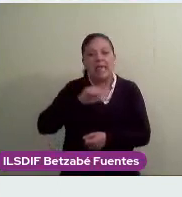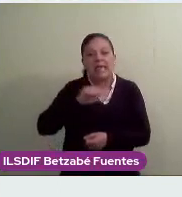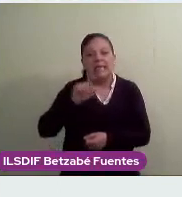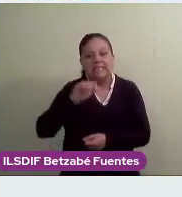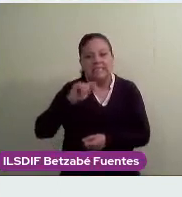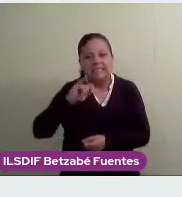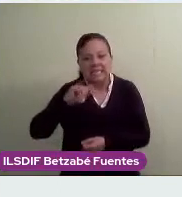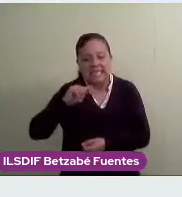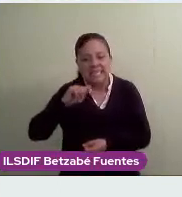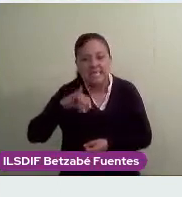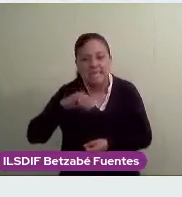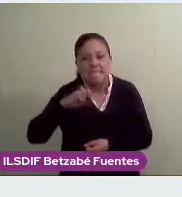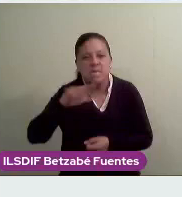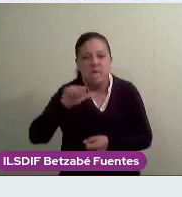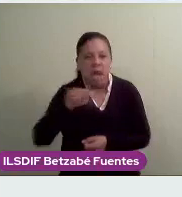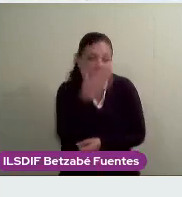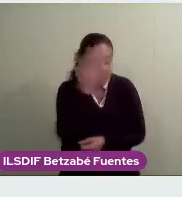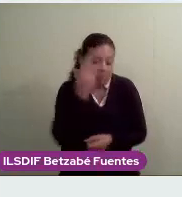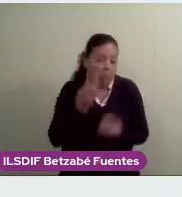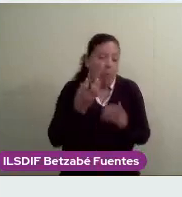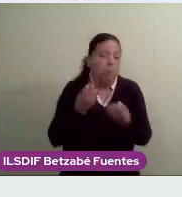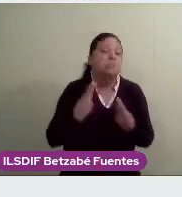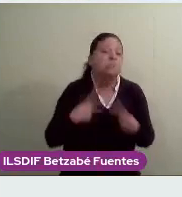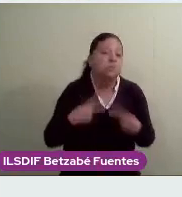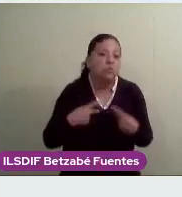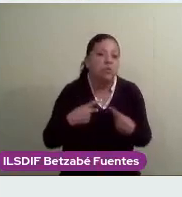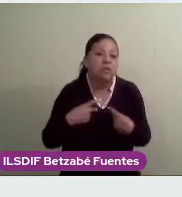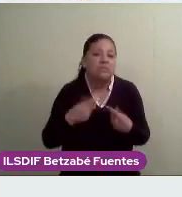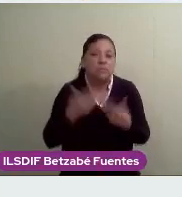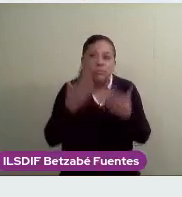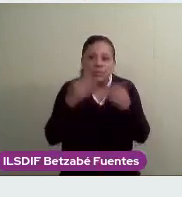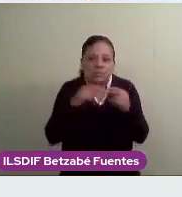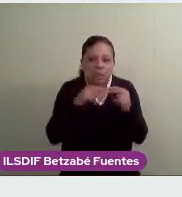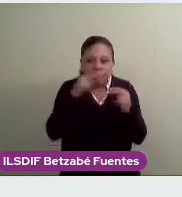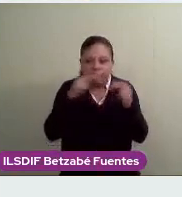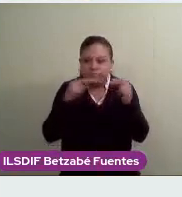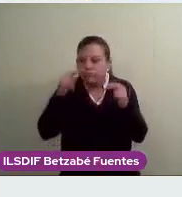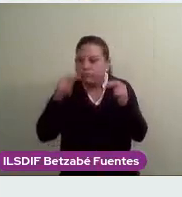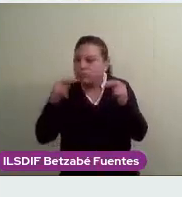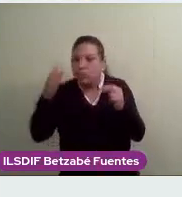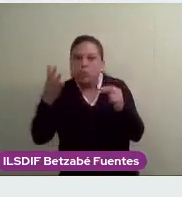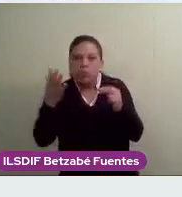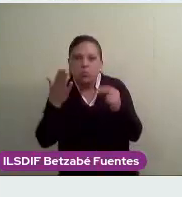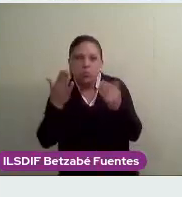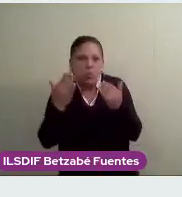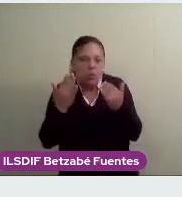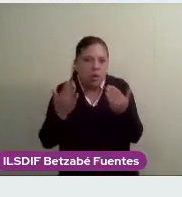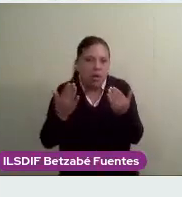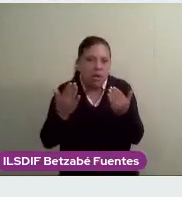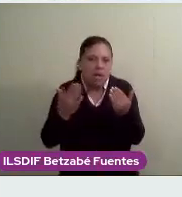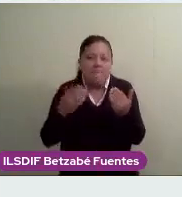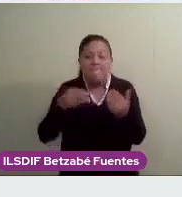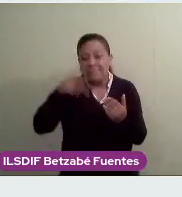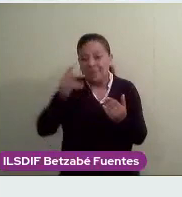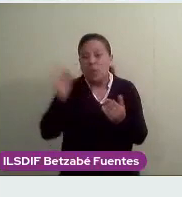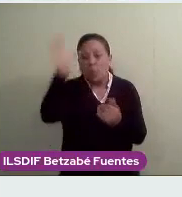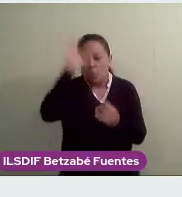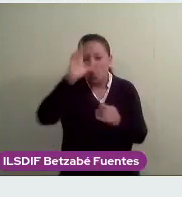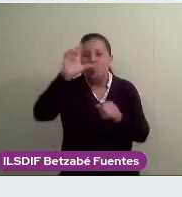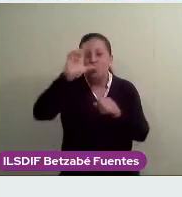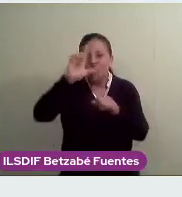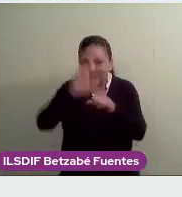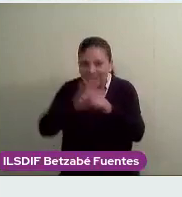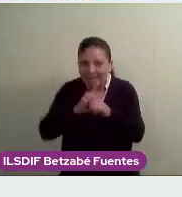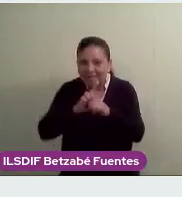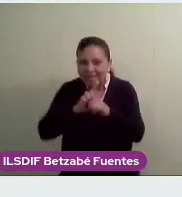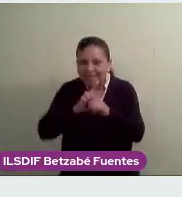Y bueno, pues no sé si hay alguna estadística, porque creo que es de manera cultural, ¿no?